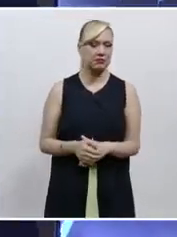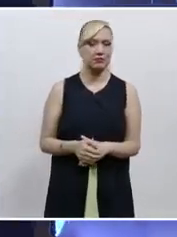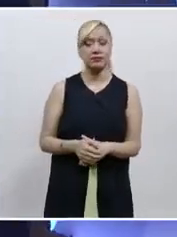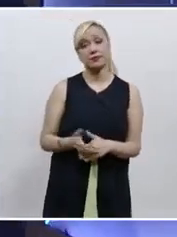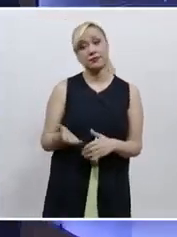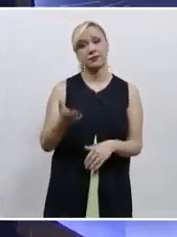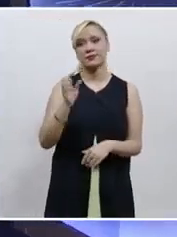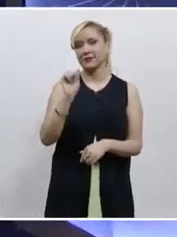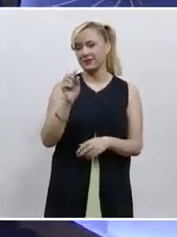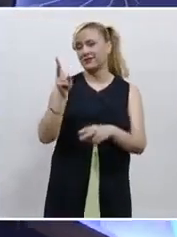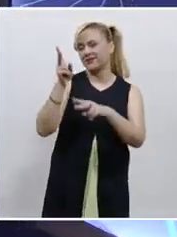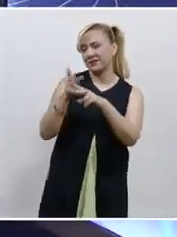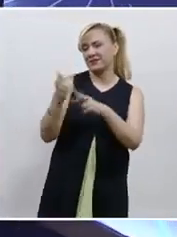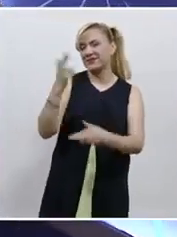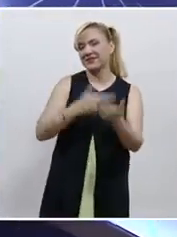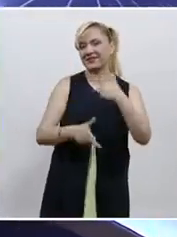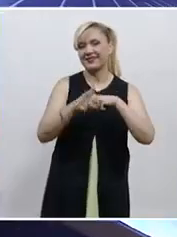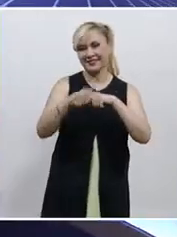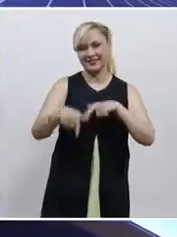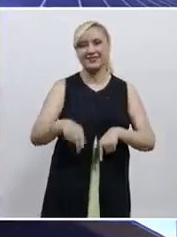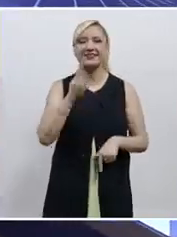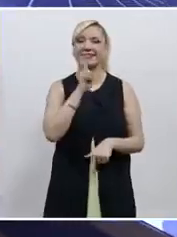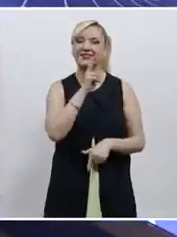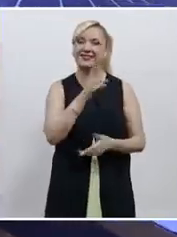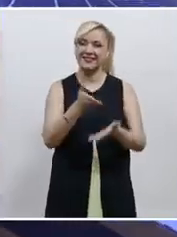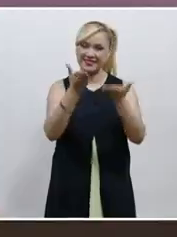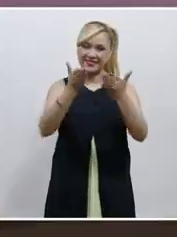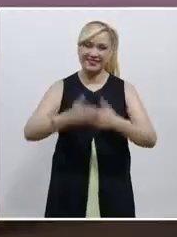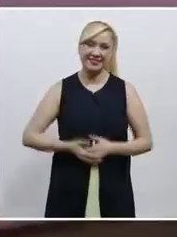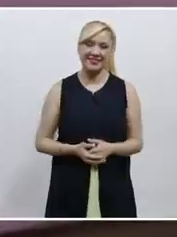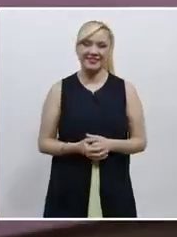pero será breve. Siga con nosotros en Poder Informativo.